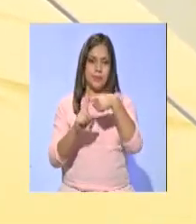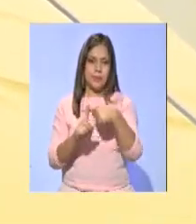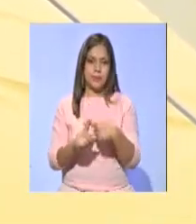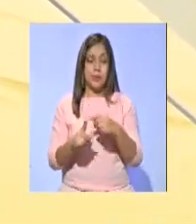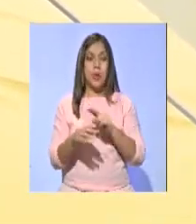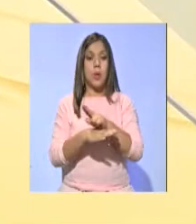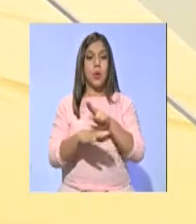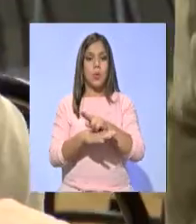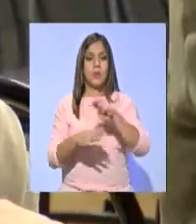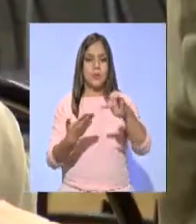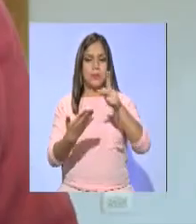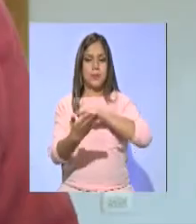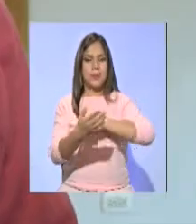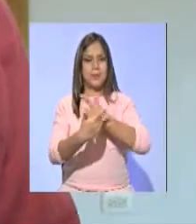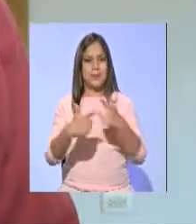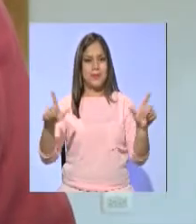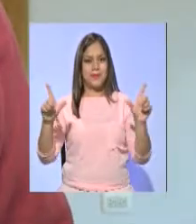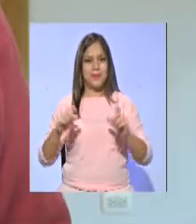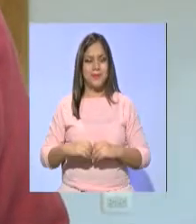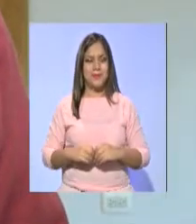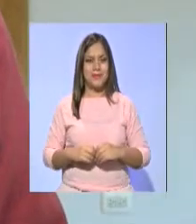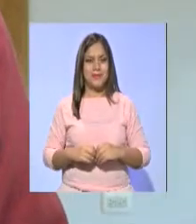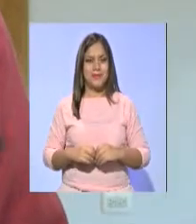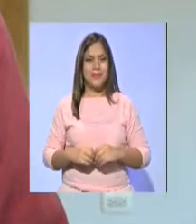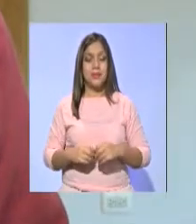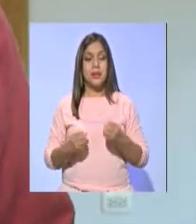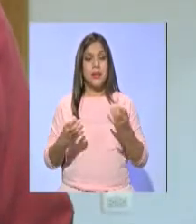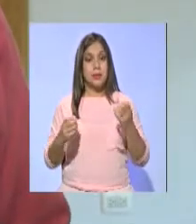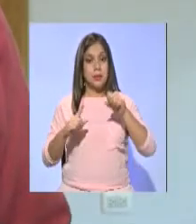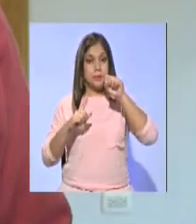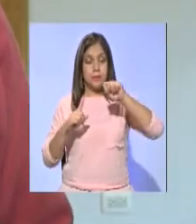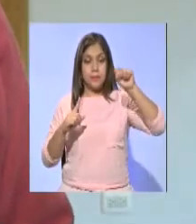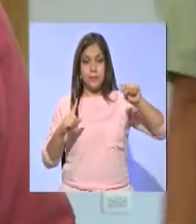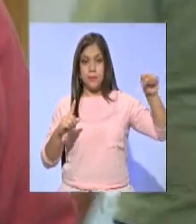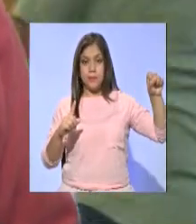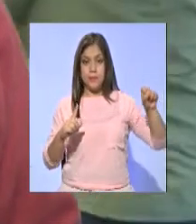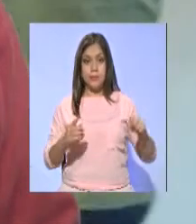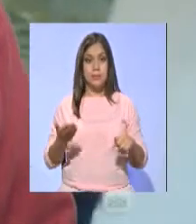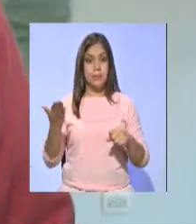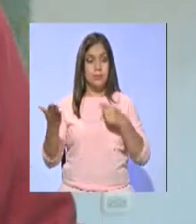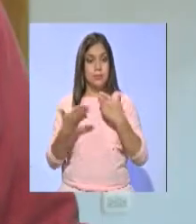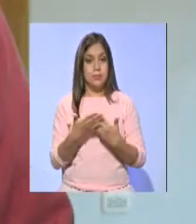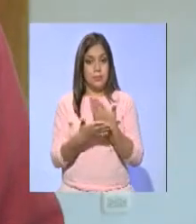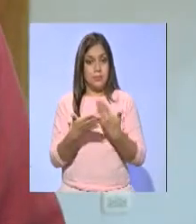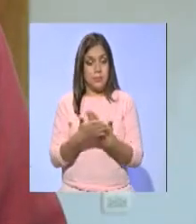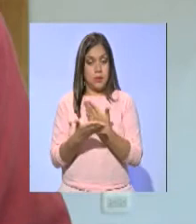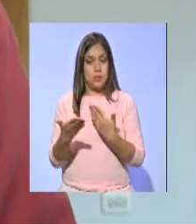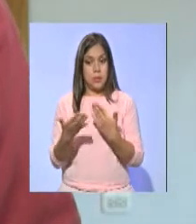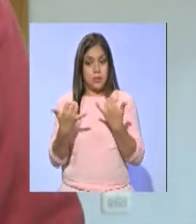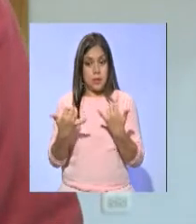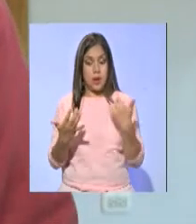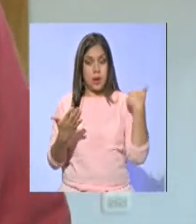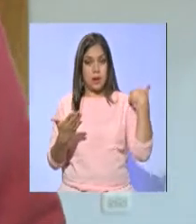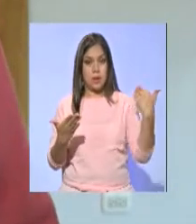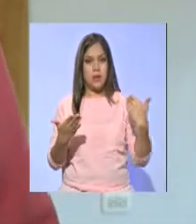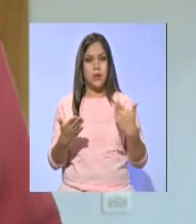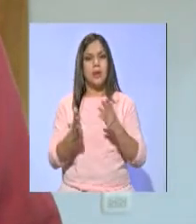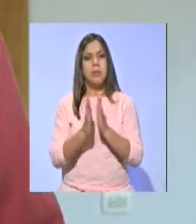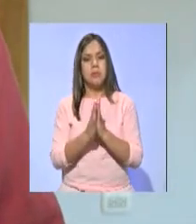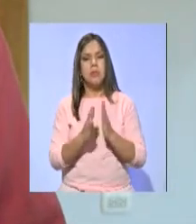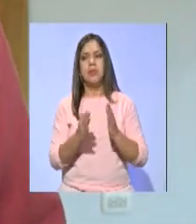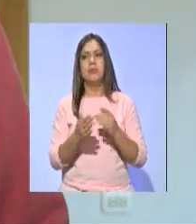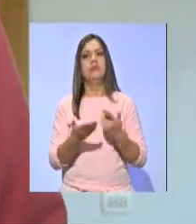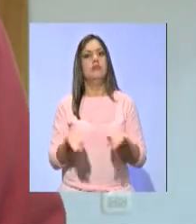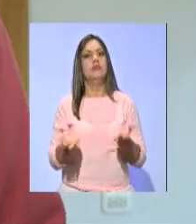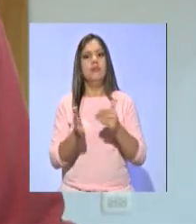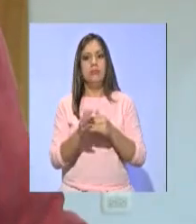software. En muchos de los sistemas preavativos, con las nuevas actualizaciones, exigen que tengas que actualizar